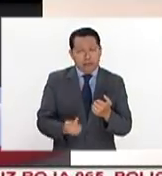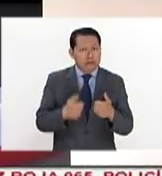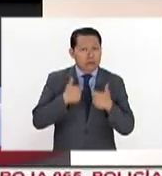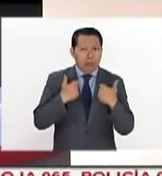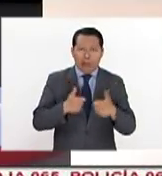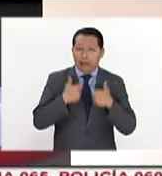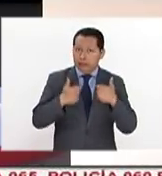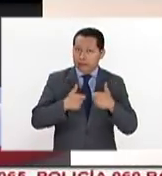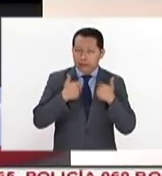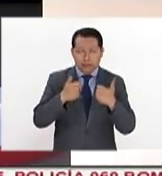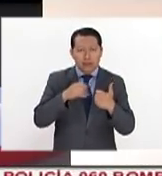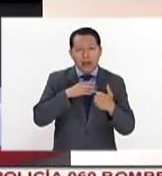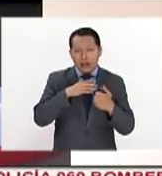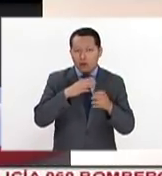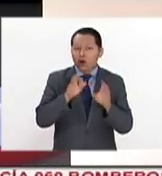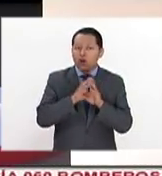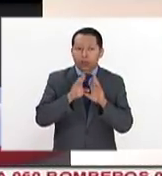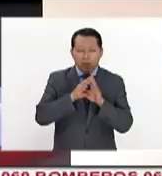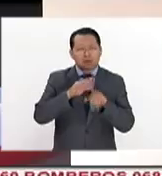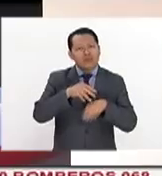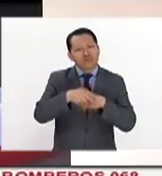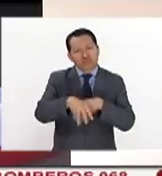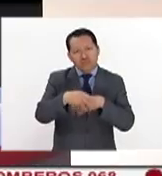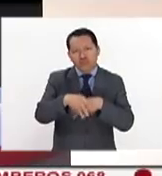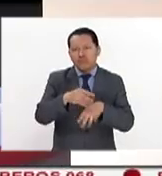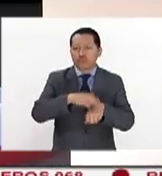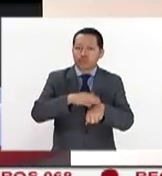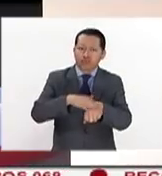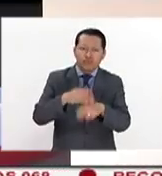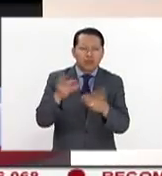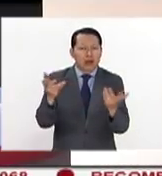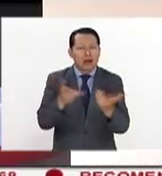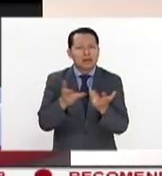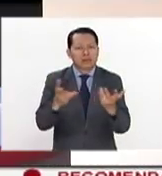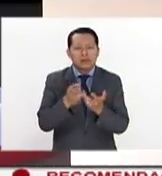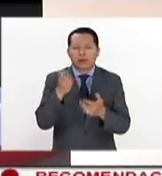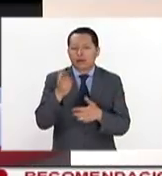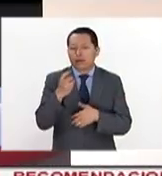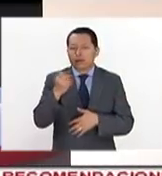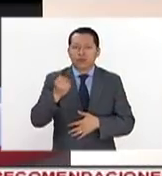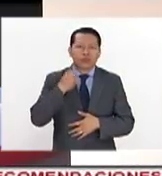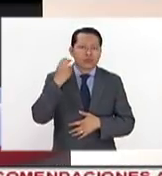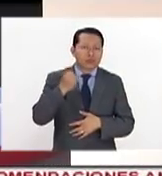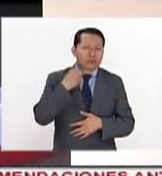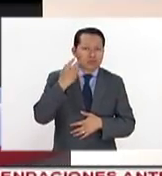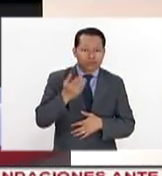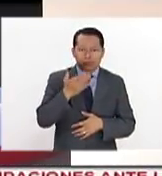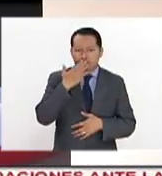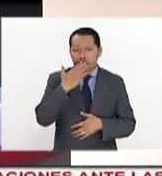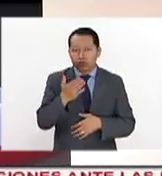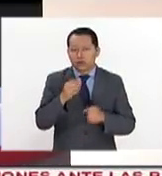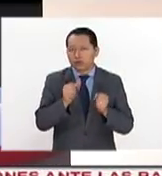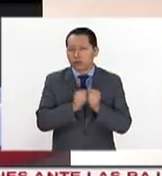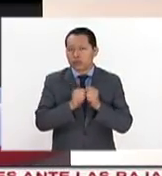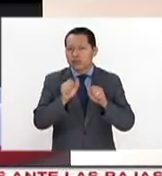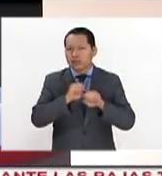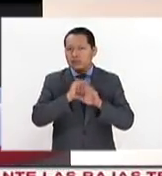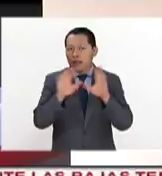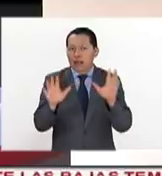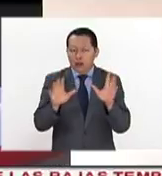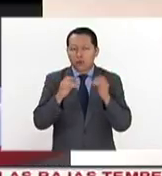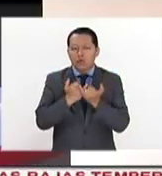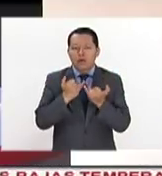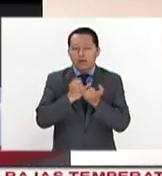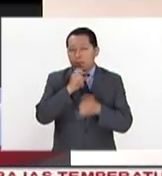los voceros de estas manifestaciones y quienes están dando por medio de estos discursos muy bien desarrollados, con mucha claridad